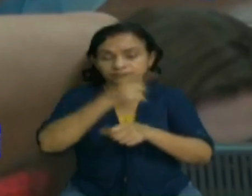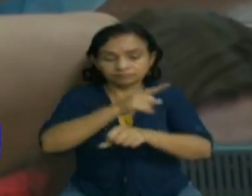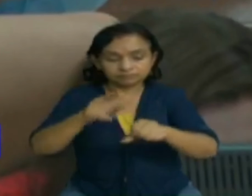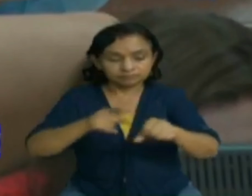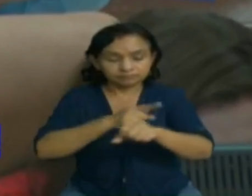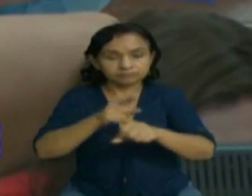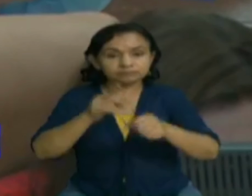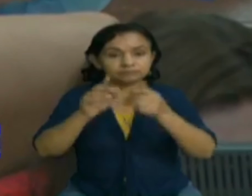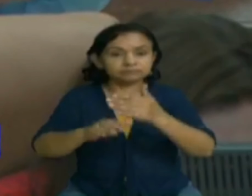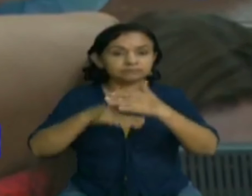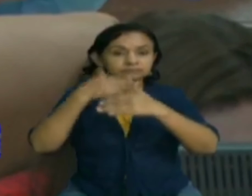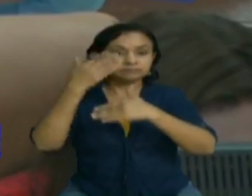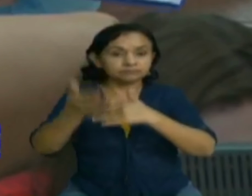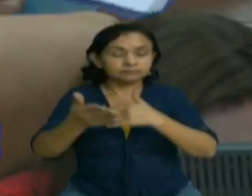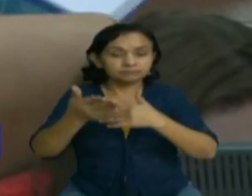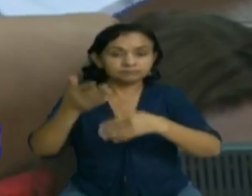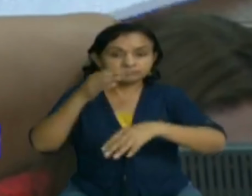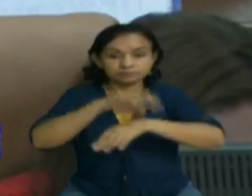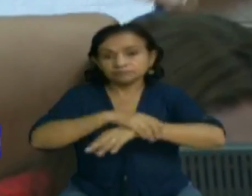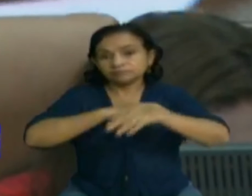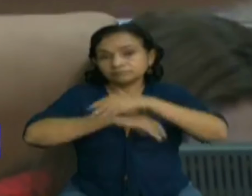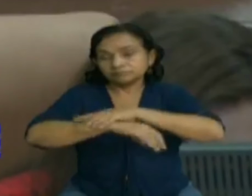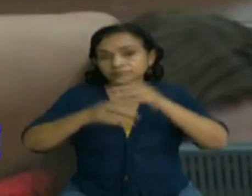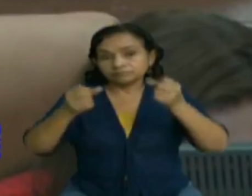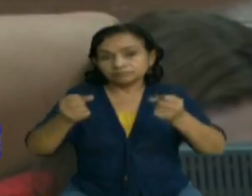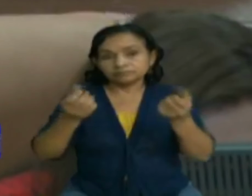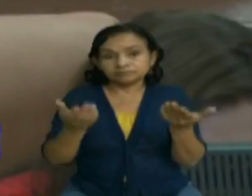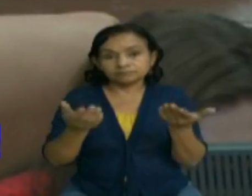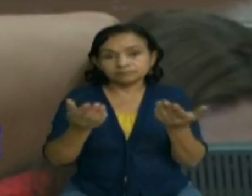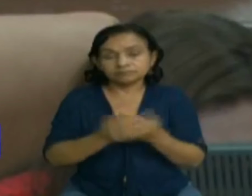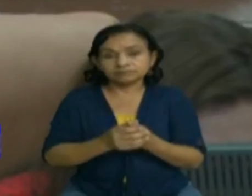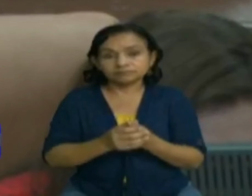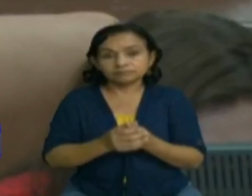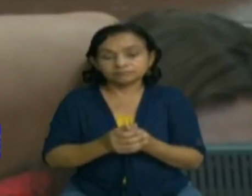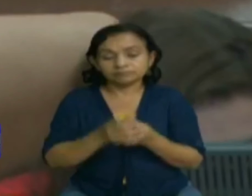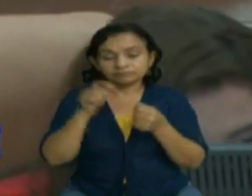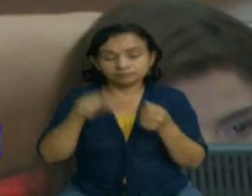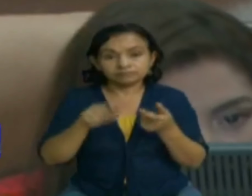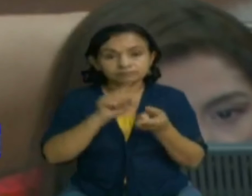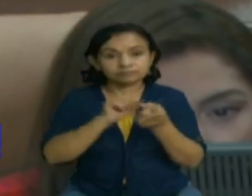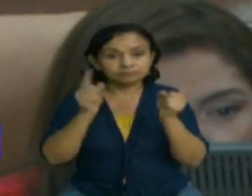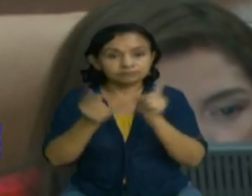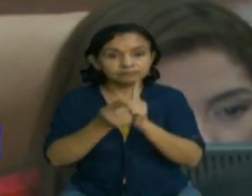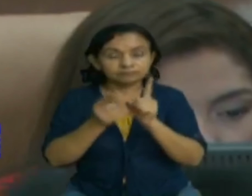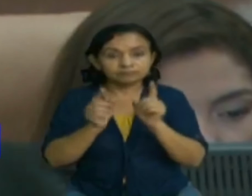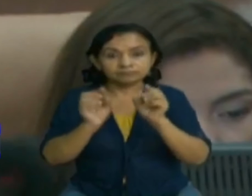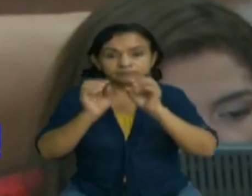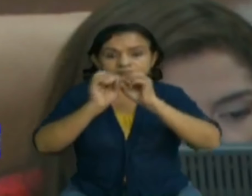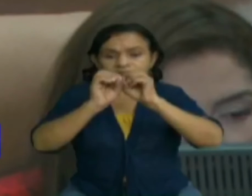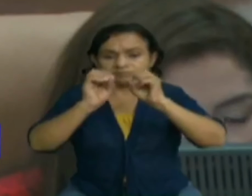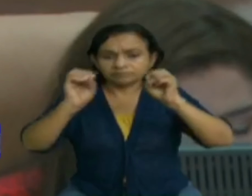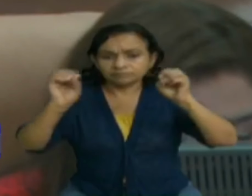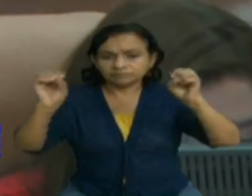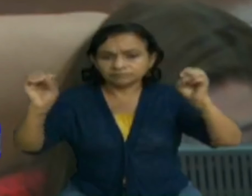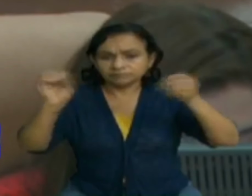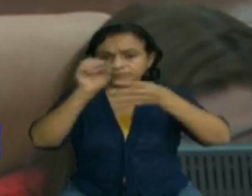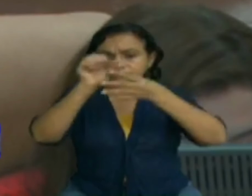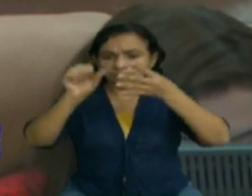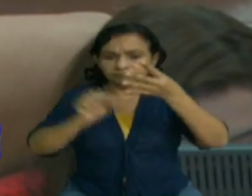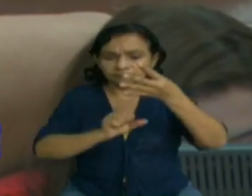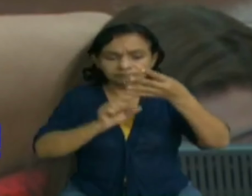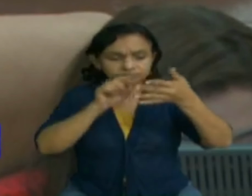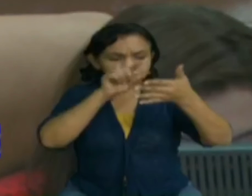y posteriores a su detención. Esta reforma, en ninguno de sus